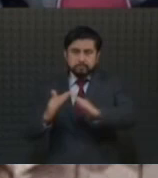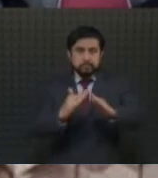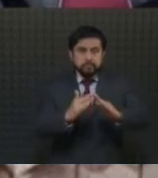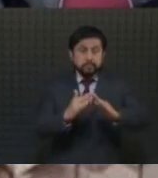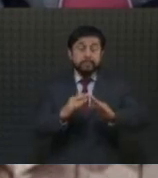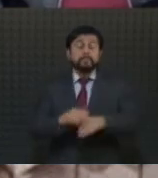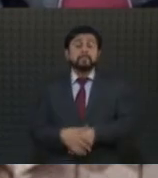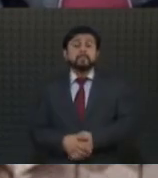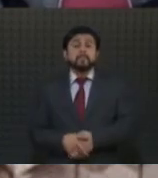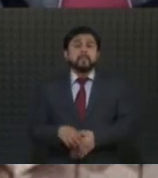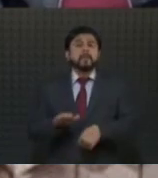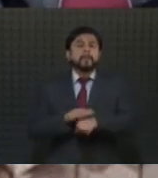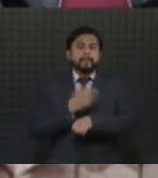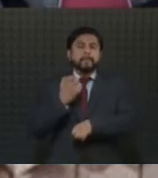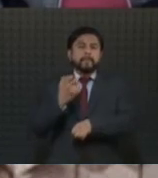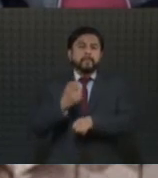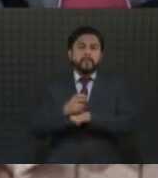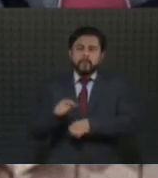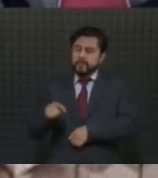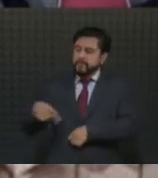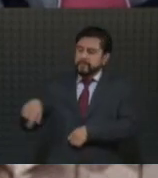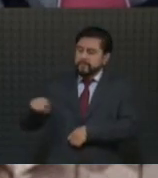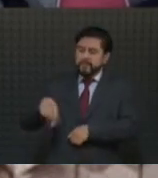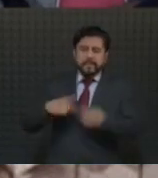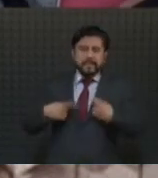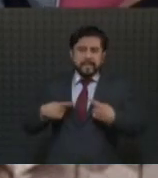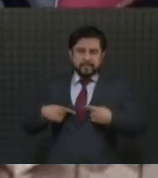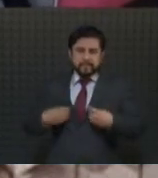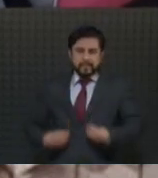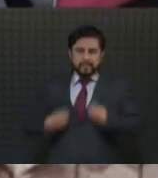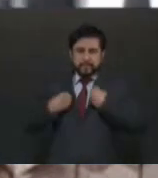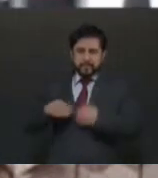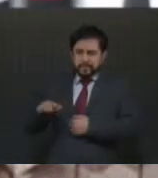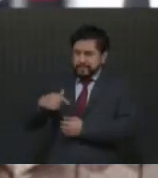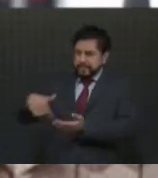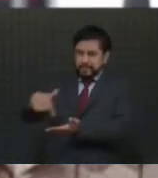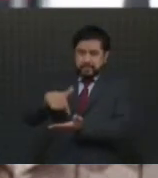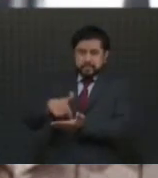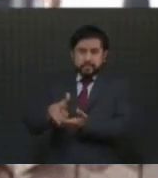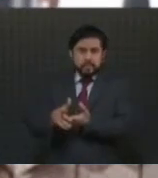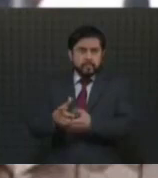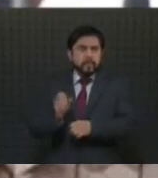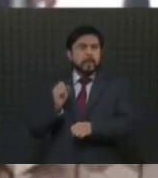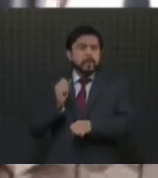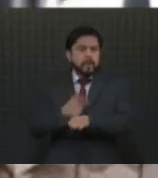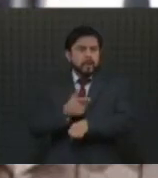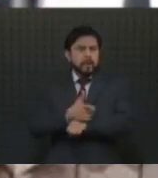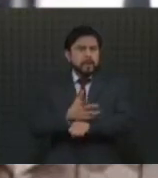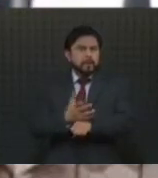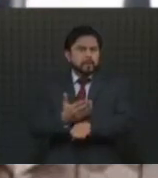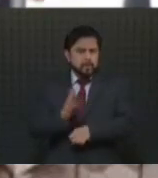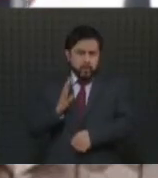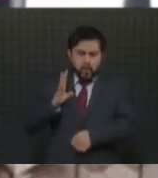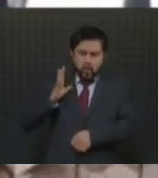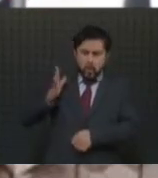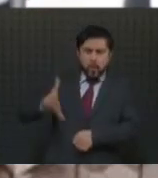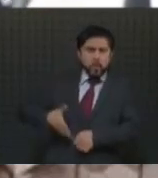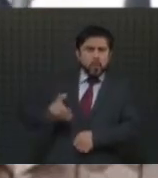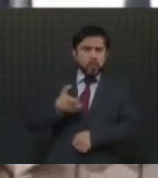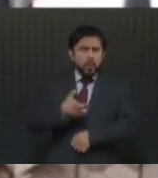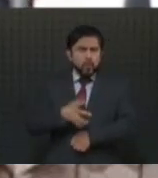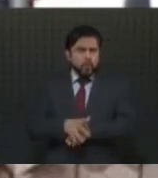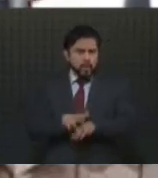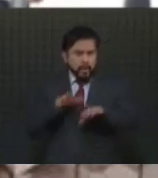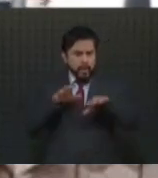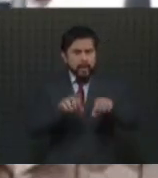un valor material e inmaterial por la tierra.